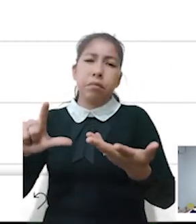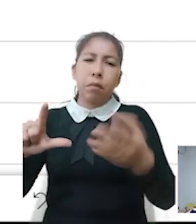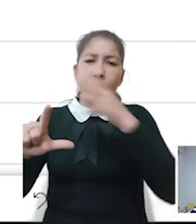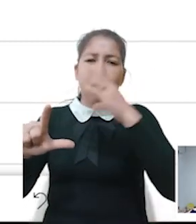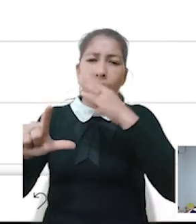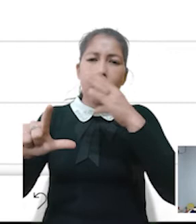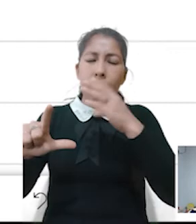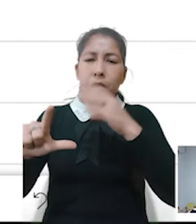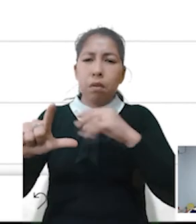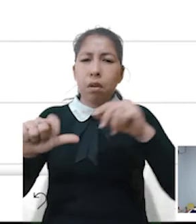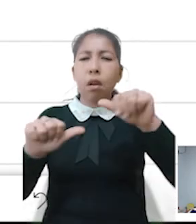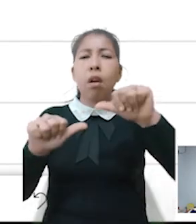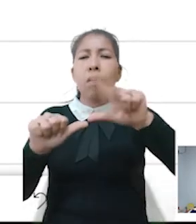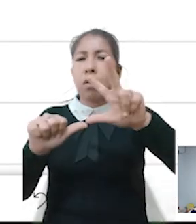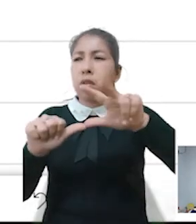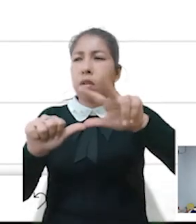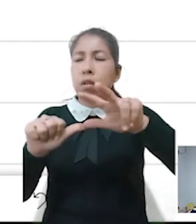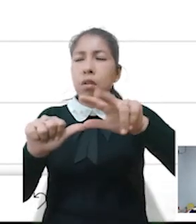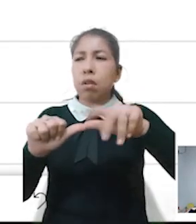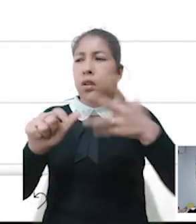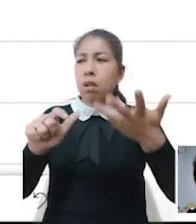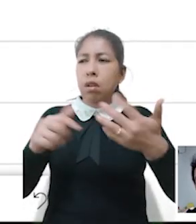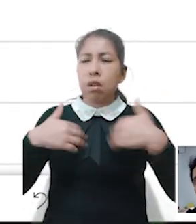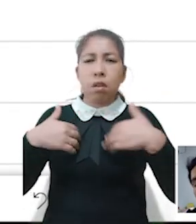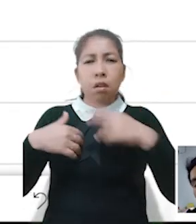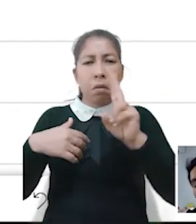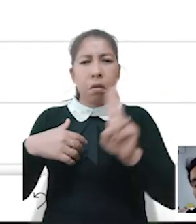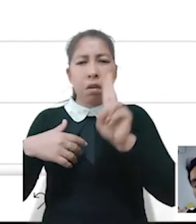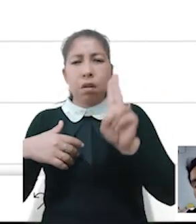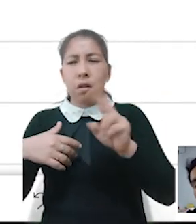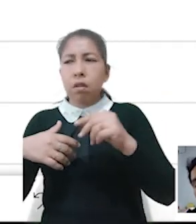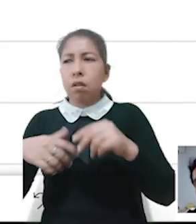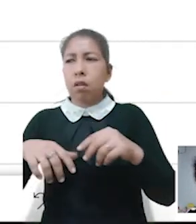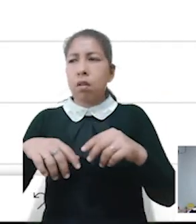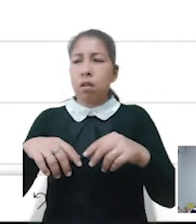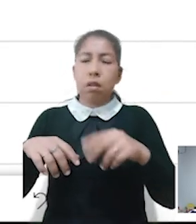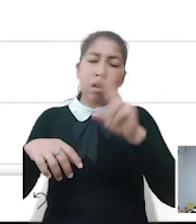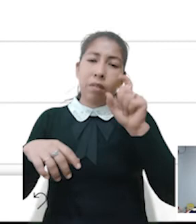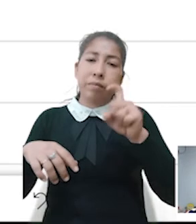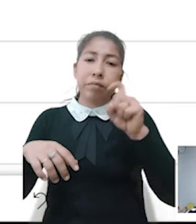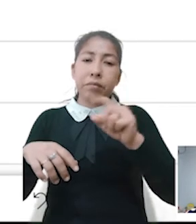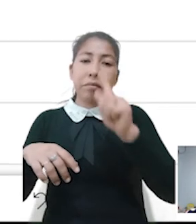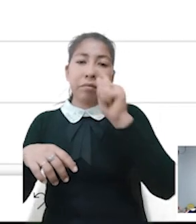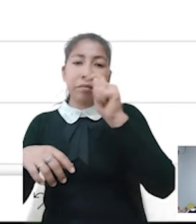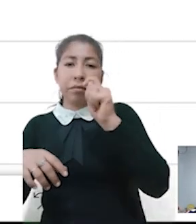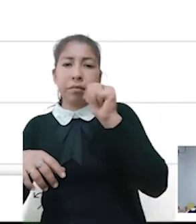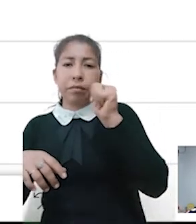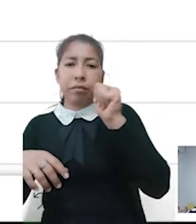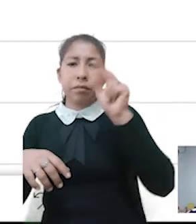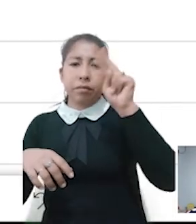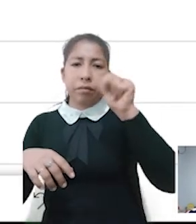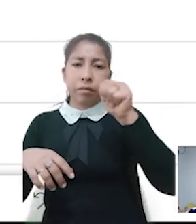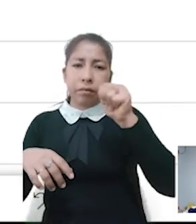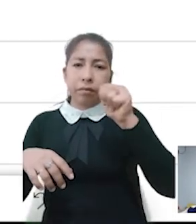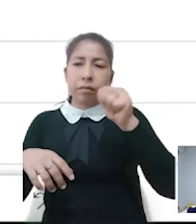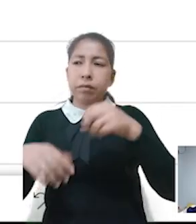que tengo, que es el cateto adyacente y el cateto opuesto. Eso me remite a utilizar la función tangente, que es igual al cateto